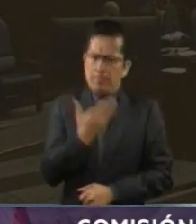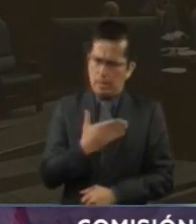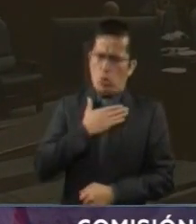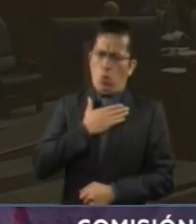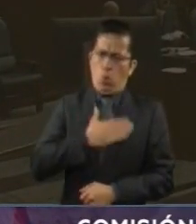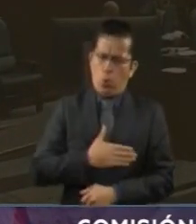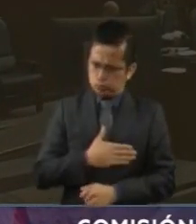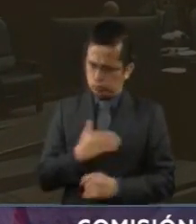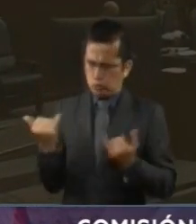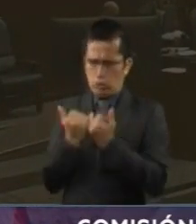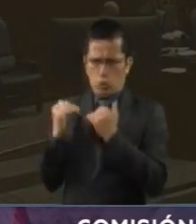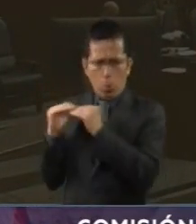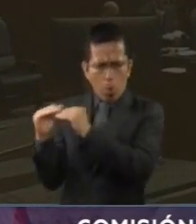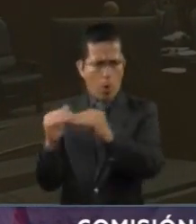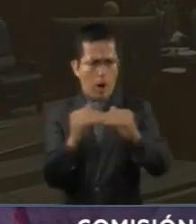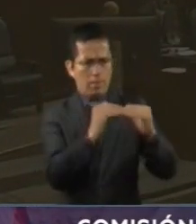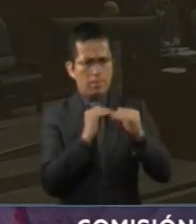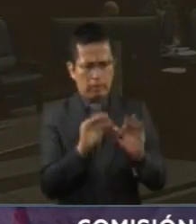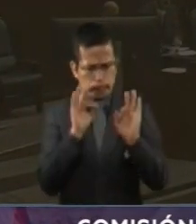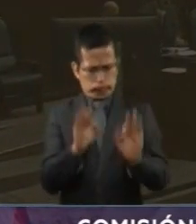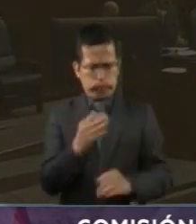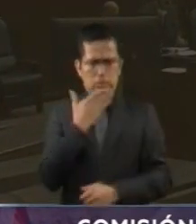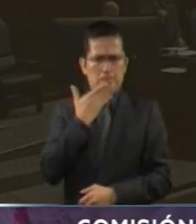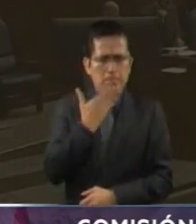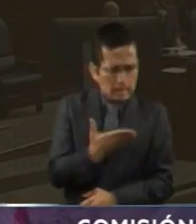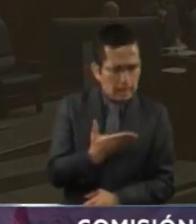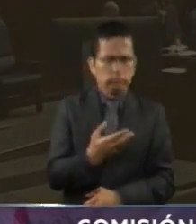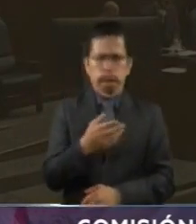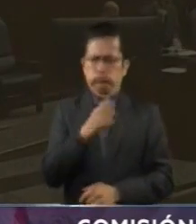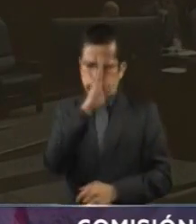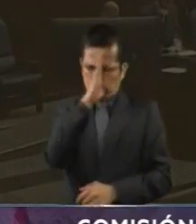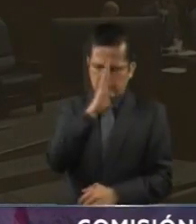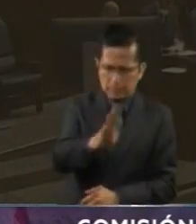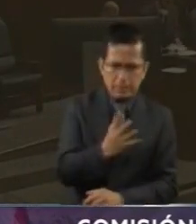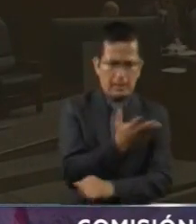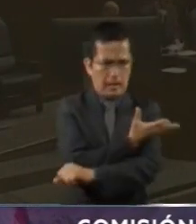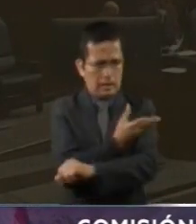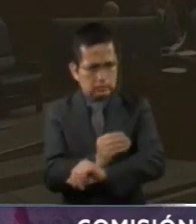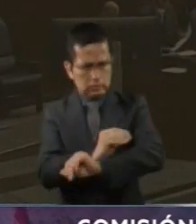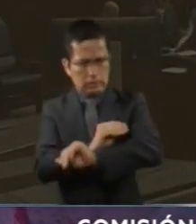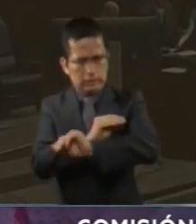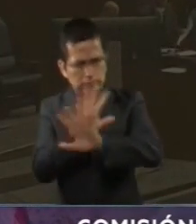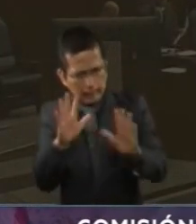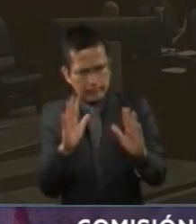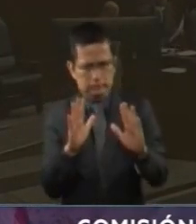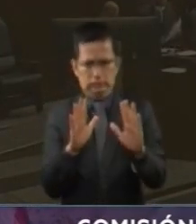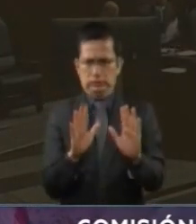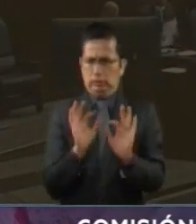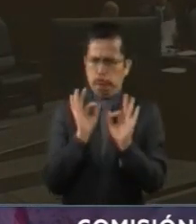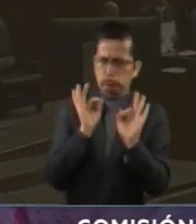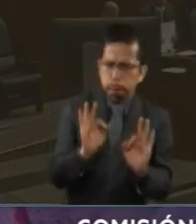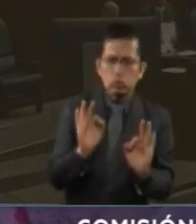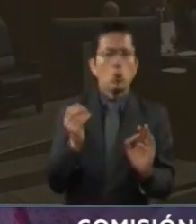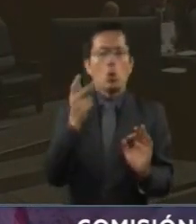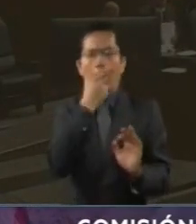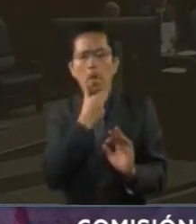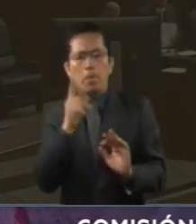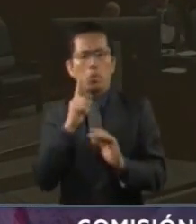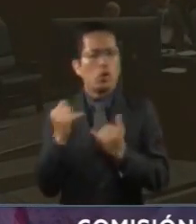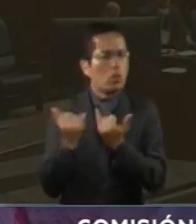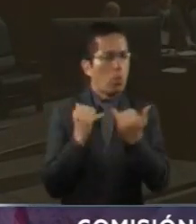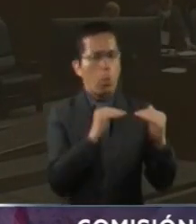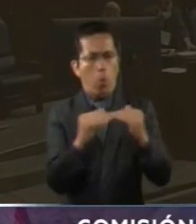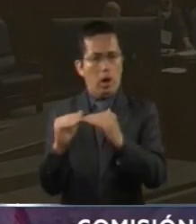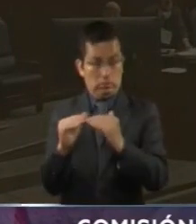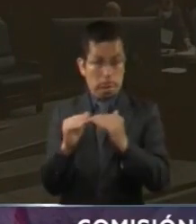legalidad, objetividad, imparcialidad, transparencia y procurando la paridad.